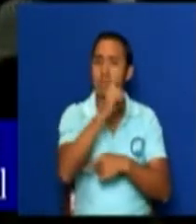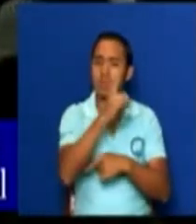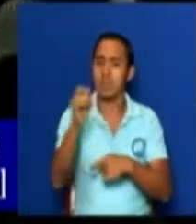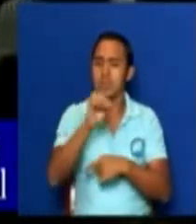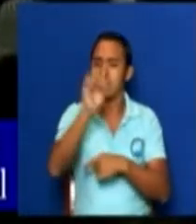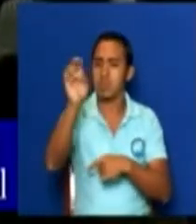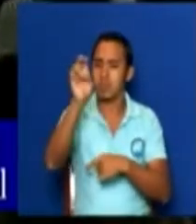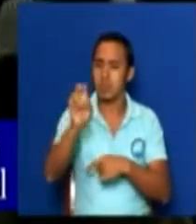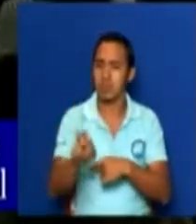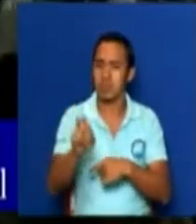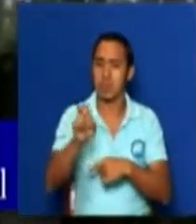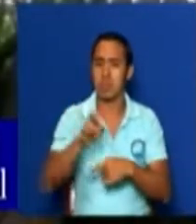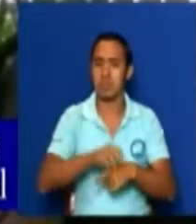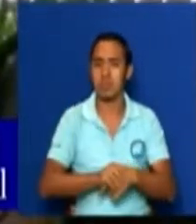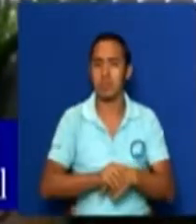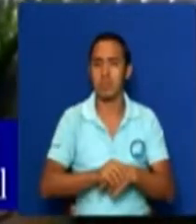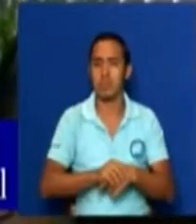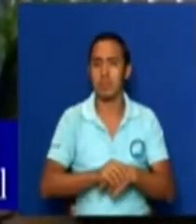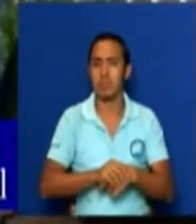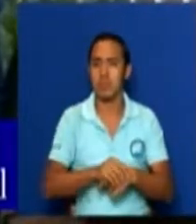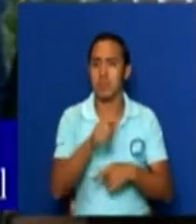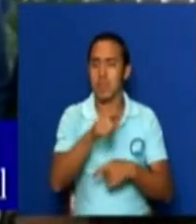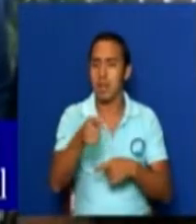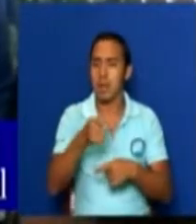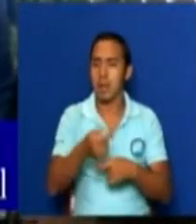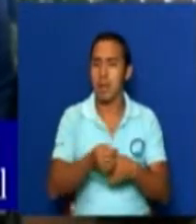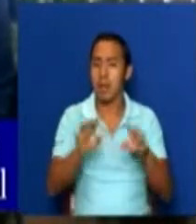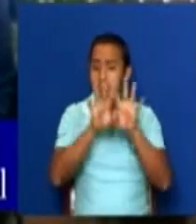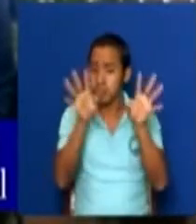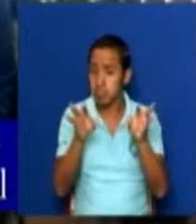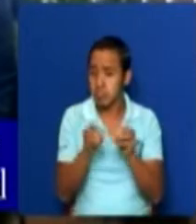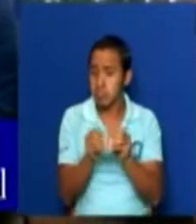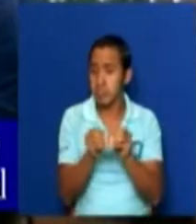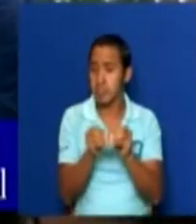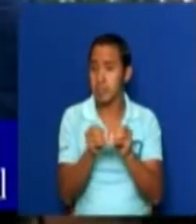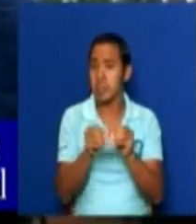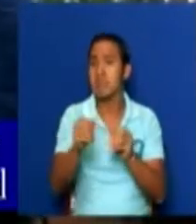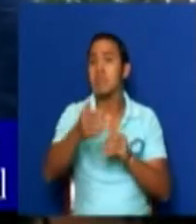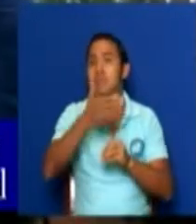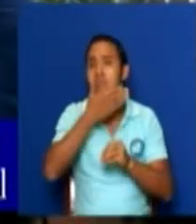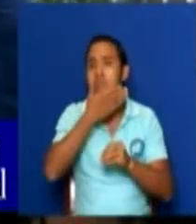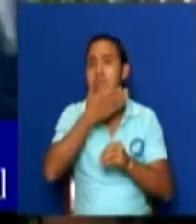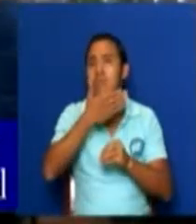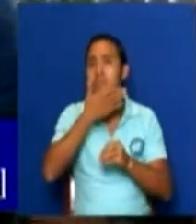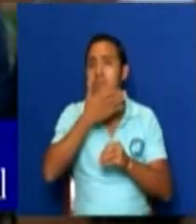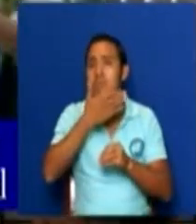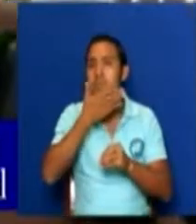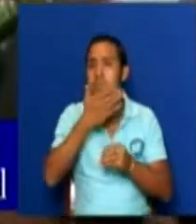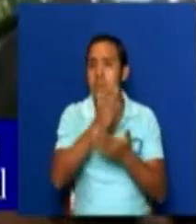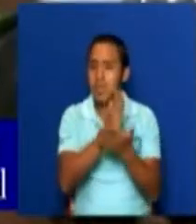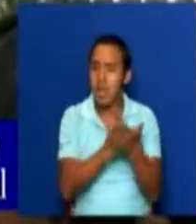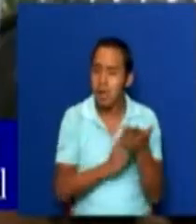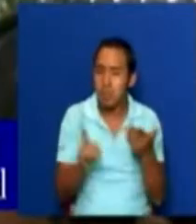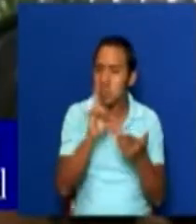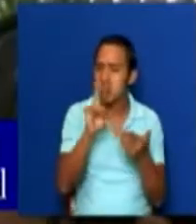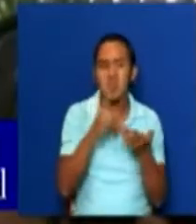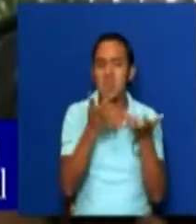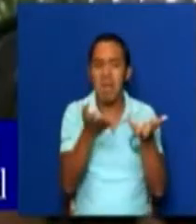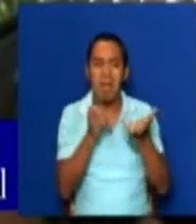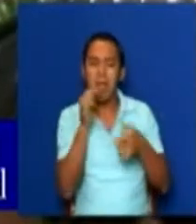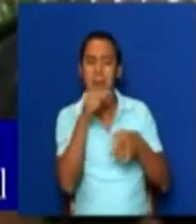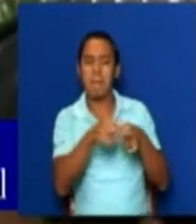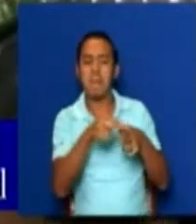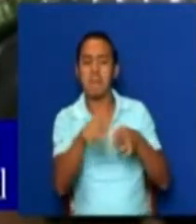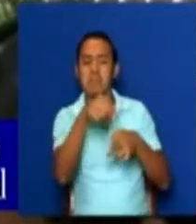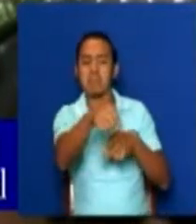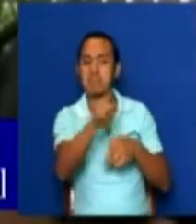córdobas. Es una cuota total. Y es difícil que algunos no la quieran pagar.